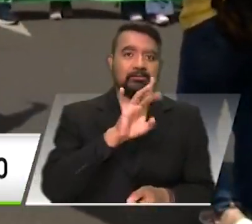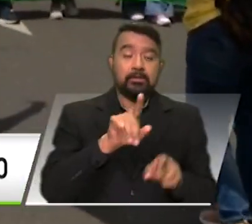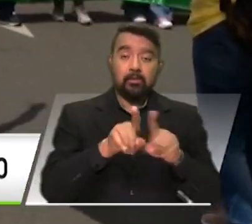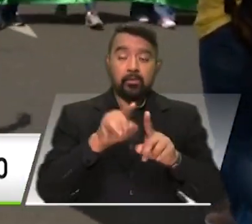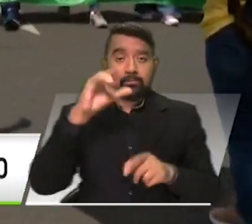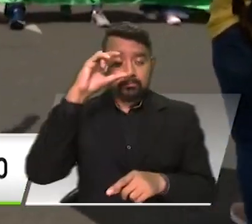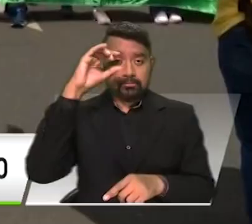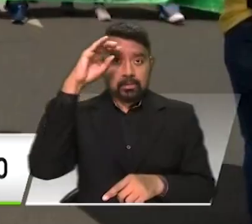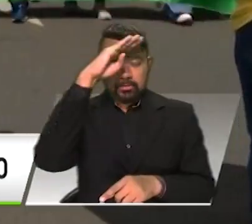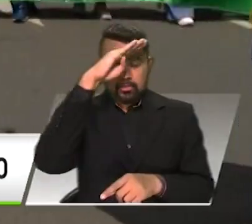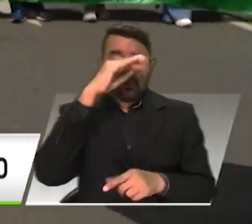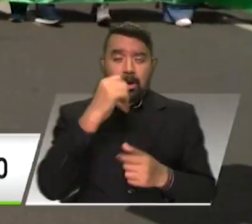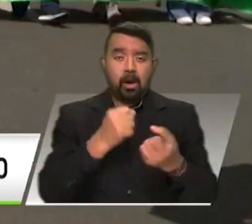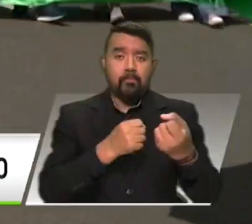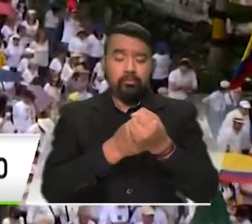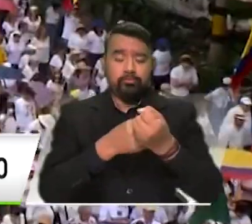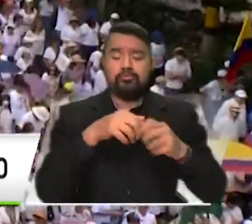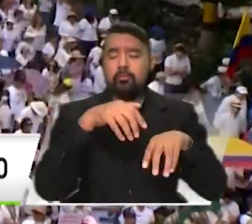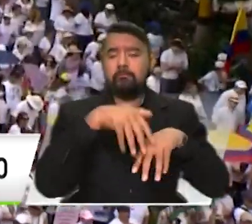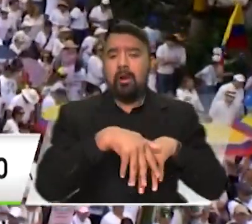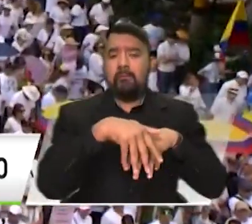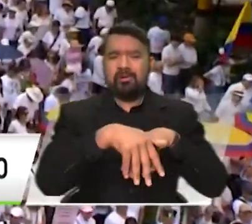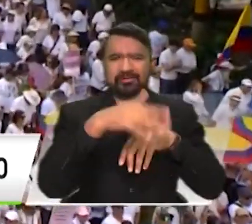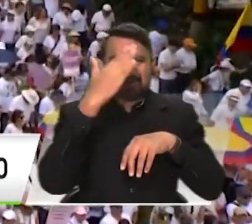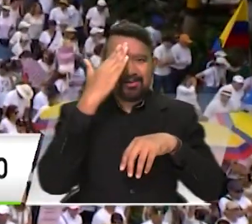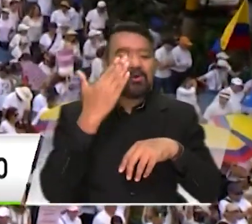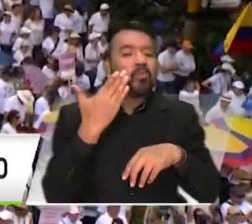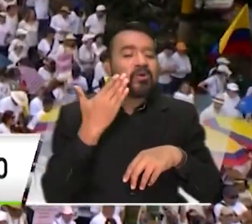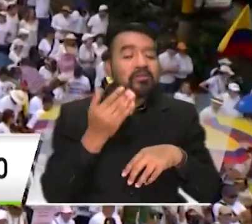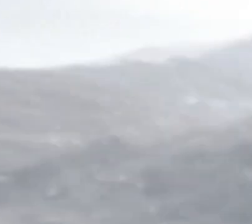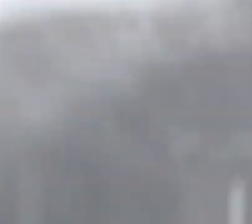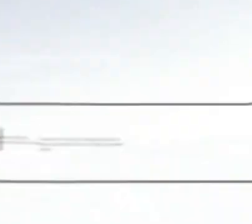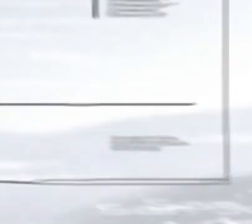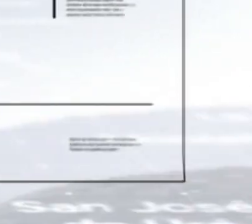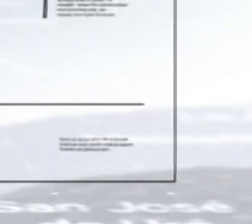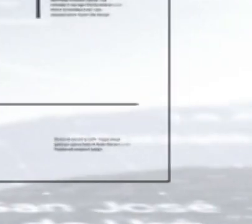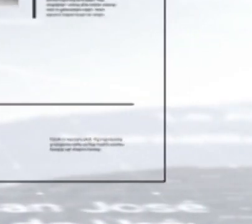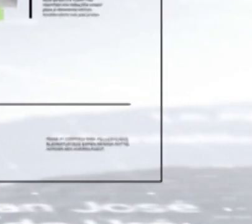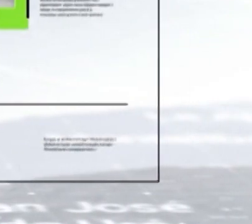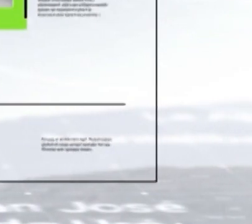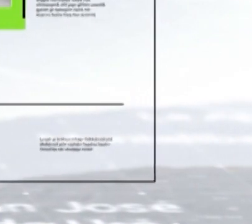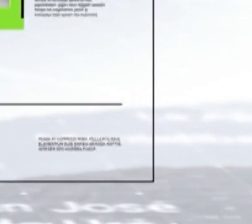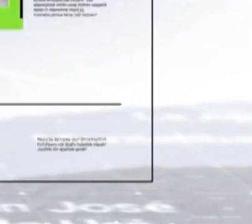al presidente cuando se cumplan los primeros 100 días de este gobierno.